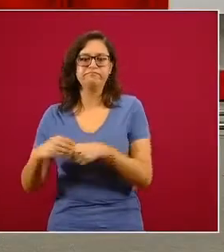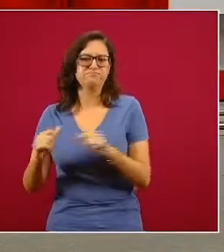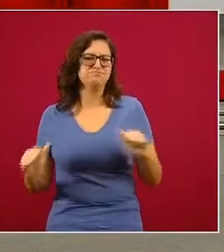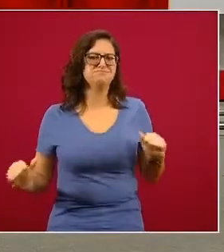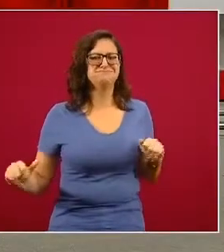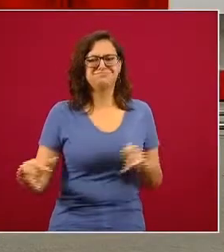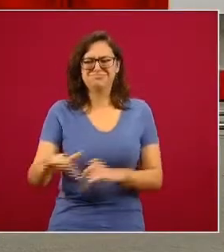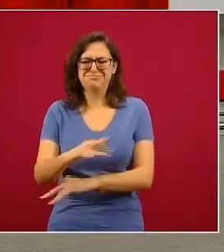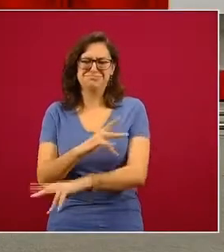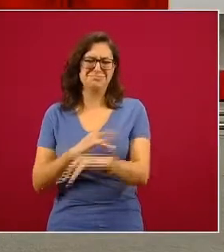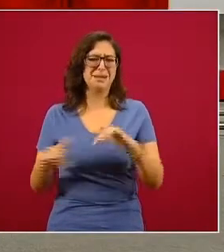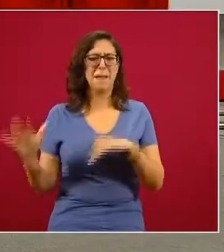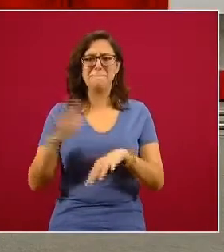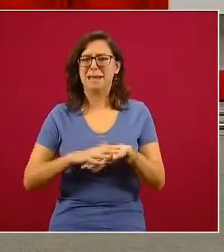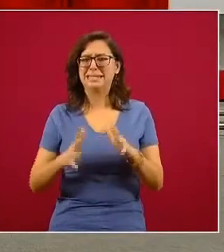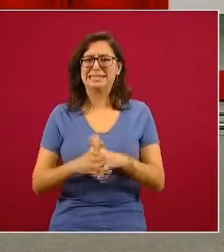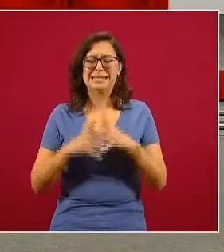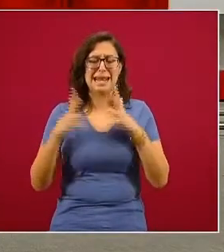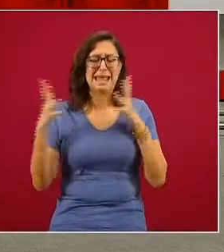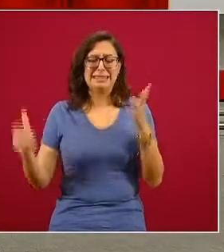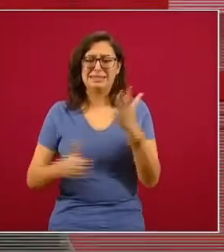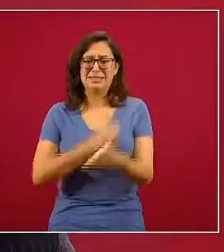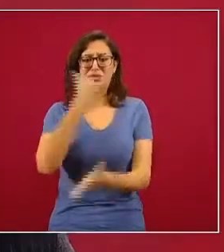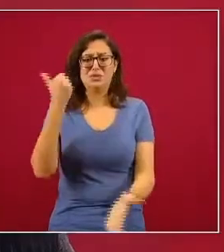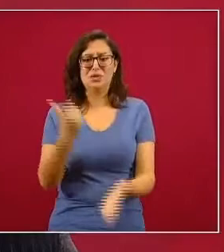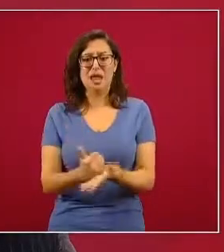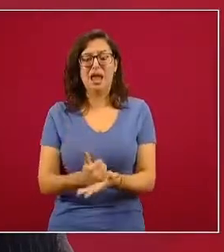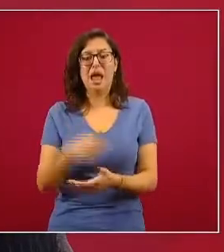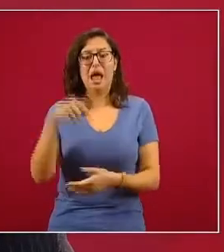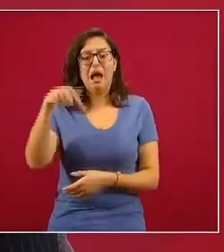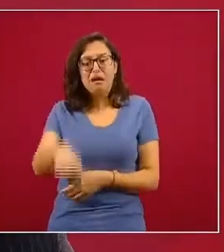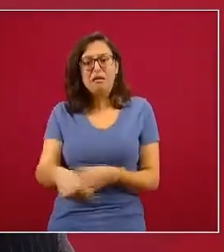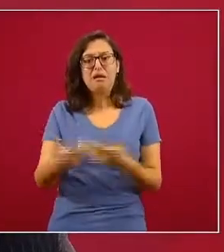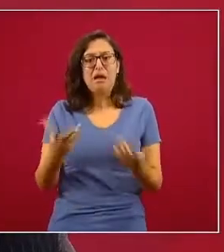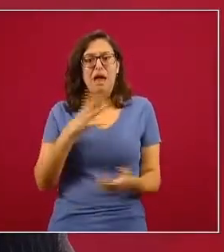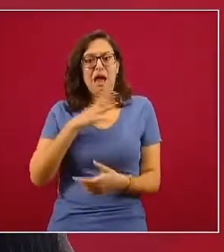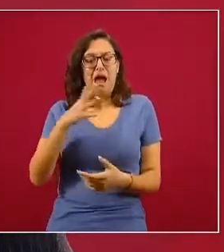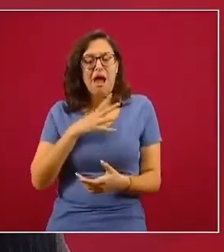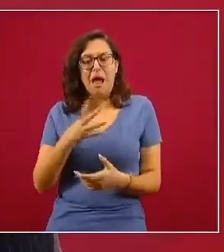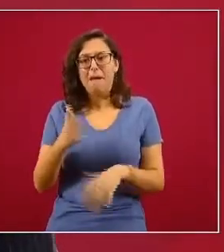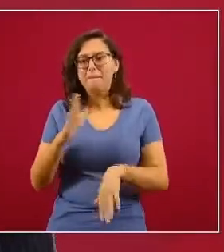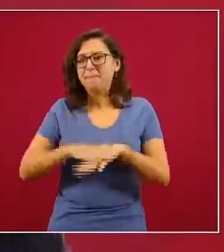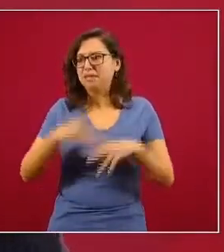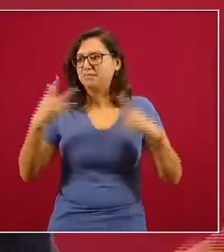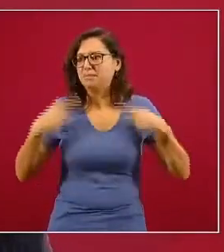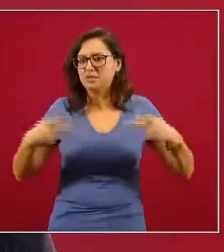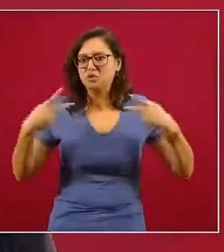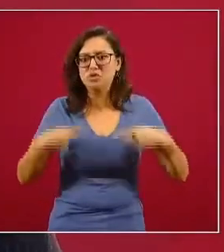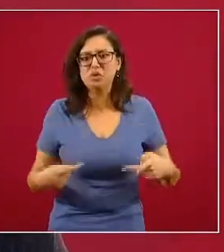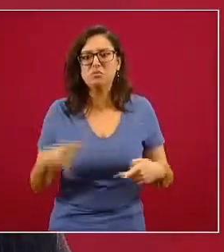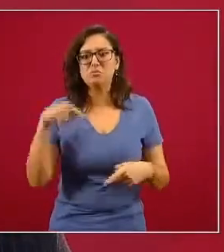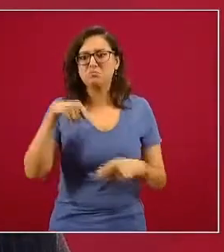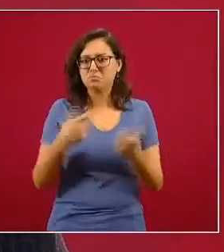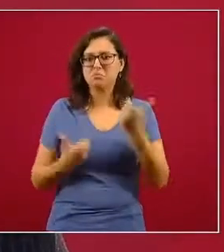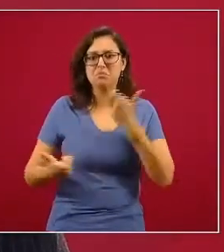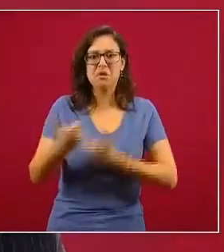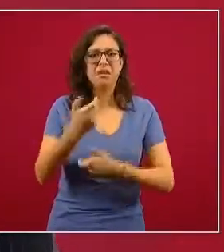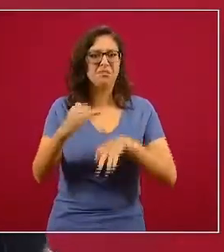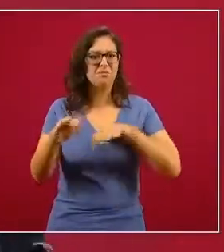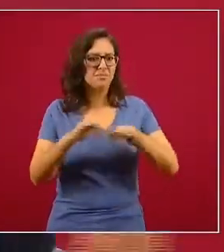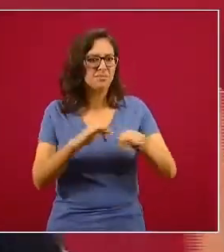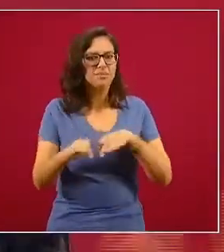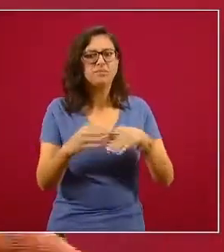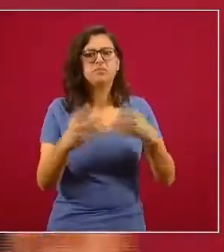la más grande metrópolis del país, donde reside casi la cuarta parte de la población del país, es un centro económico